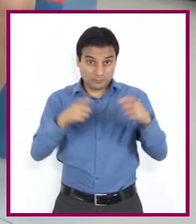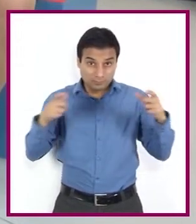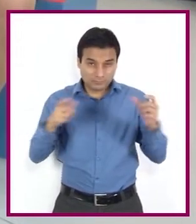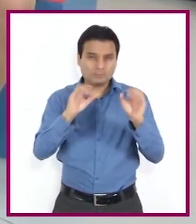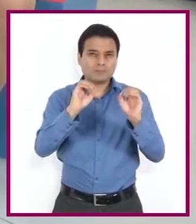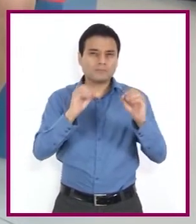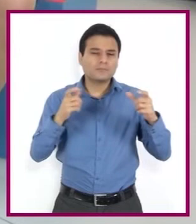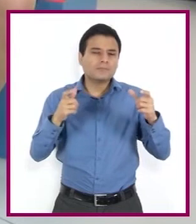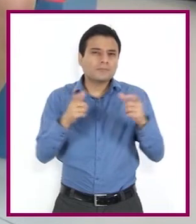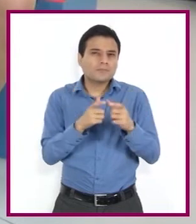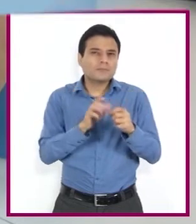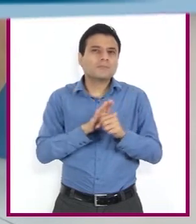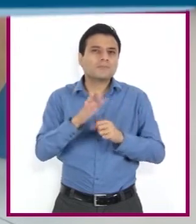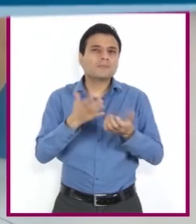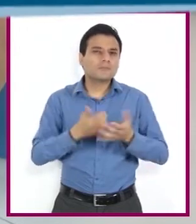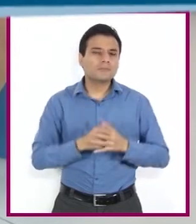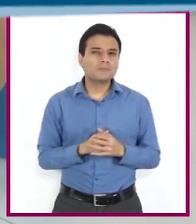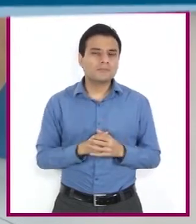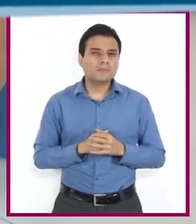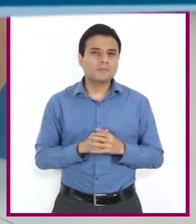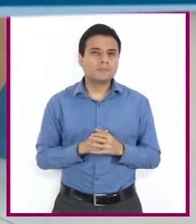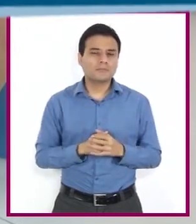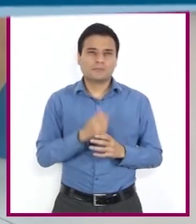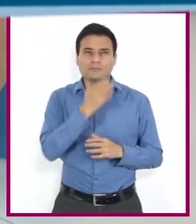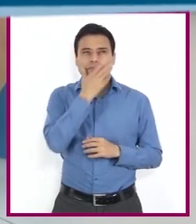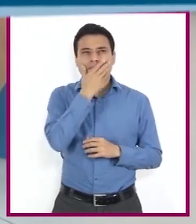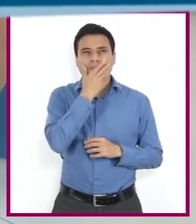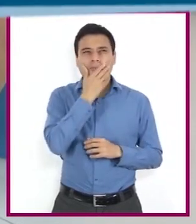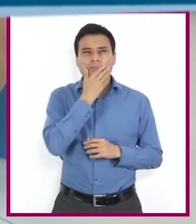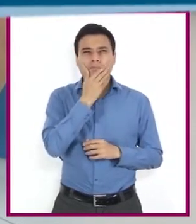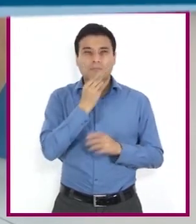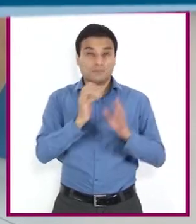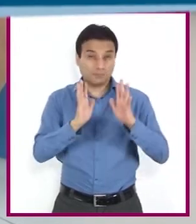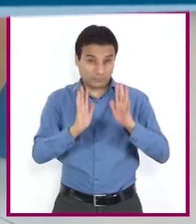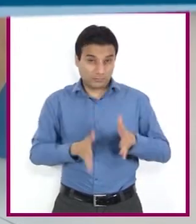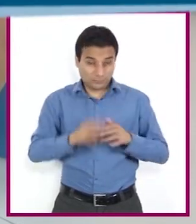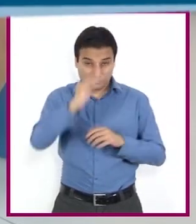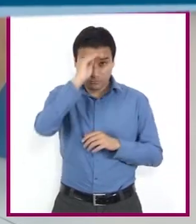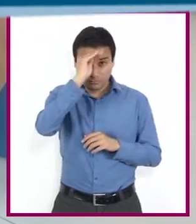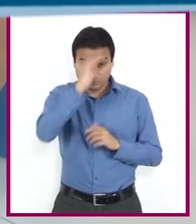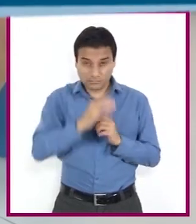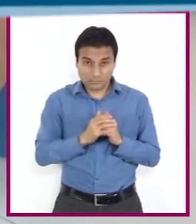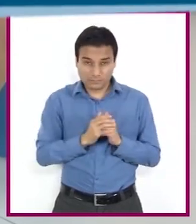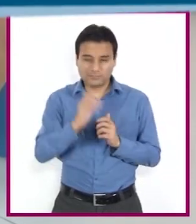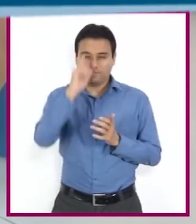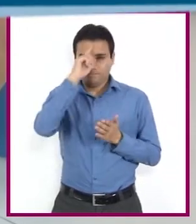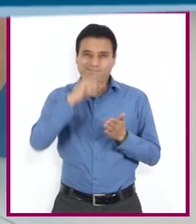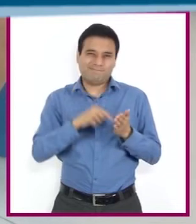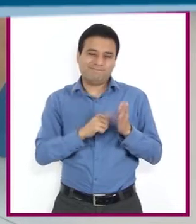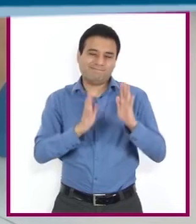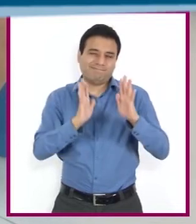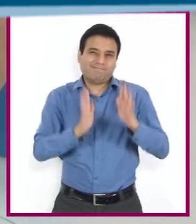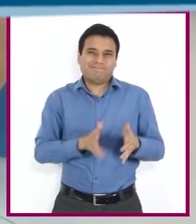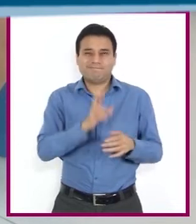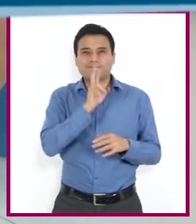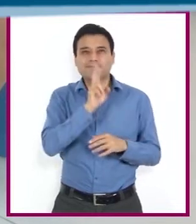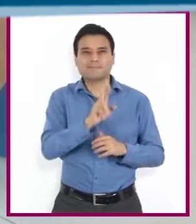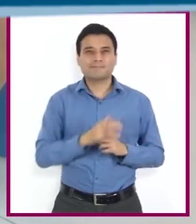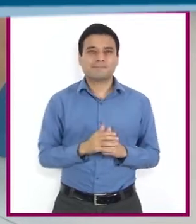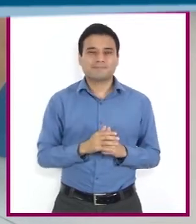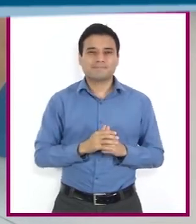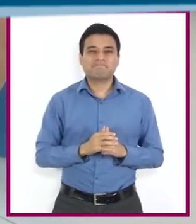de personas? ¿Ya lo pensaron? Seguro ya saben cómo resolverlo. Como